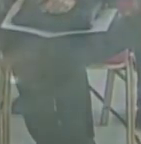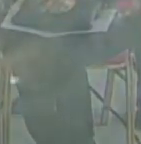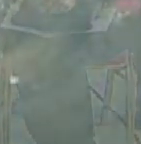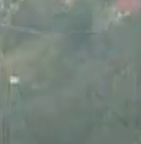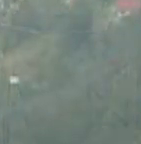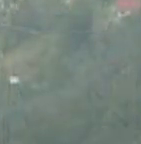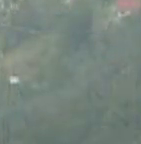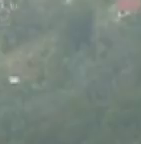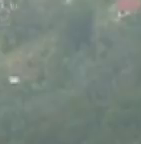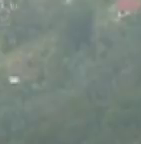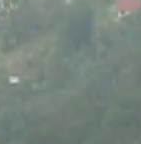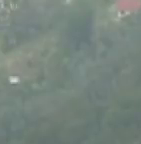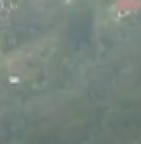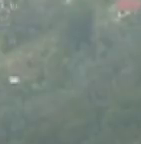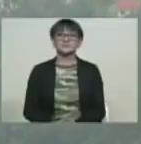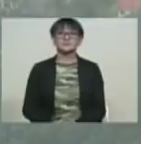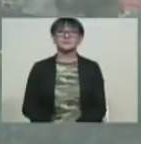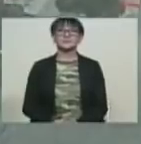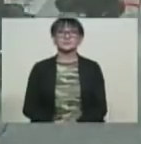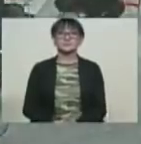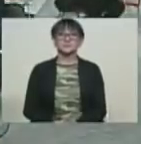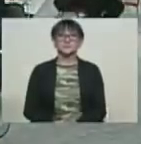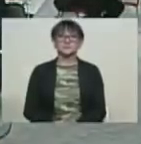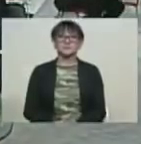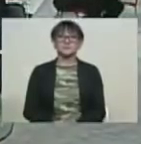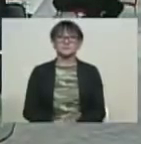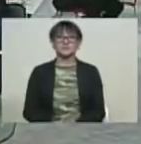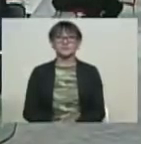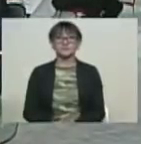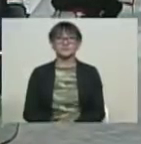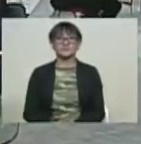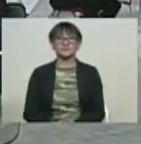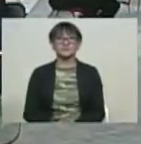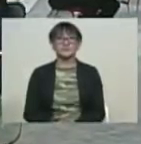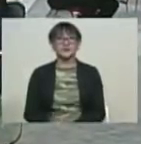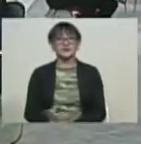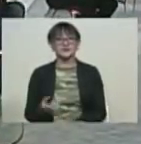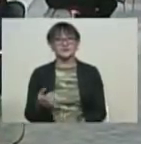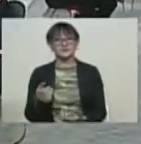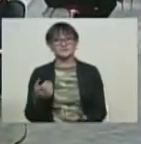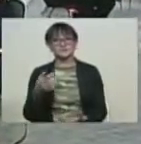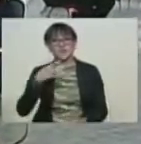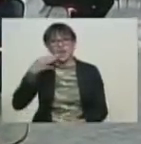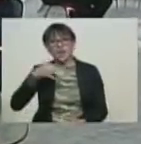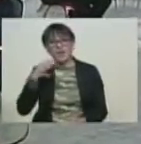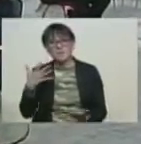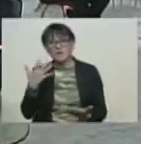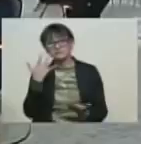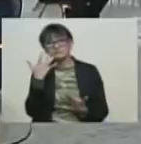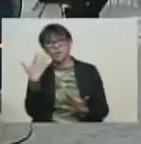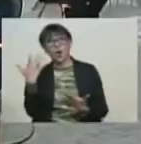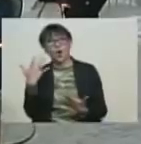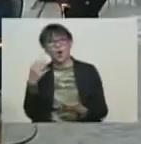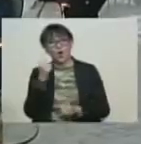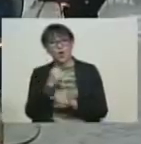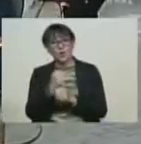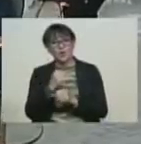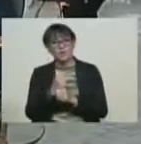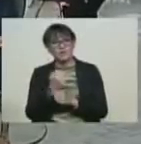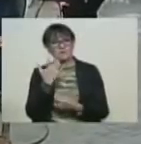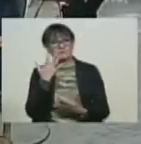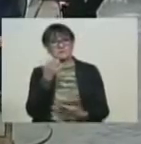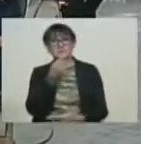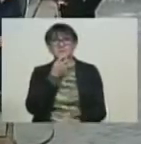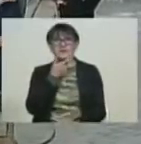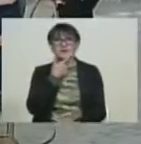Venezuela. Bueno, yo creo que aquí lo que he hablado es la obra, es el logro. Y es la palabra que